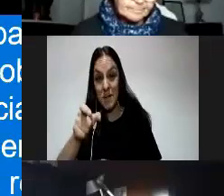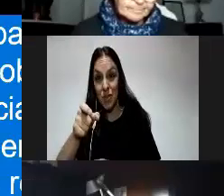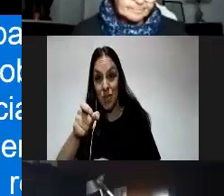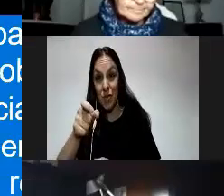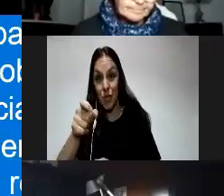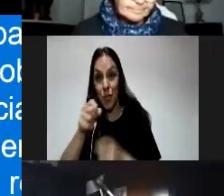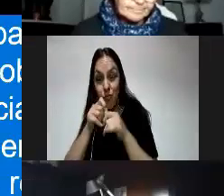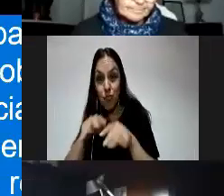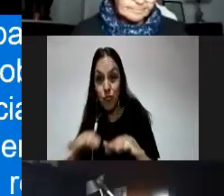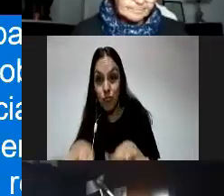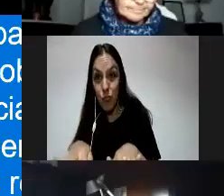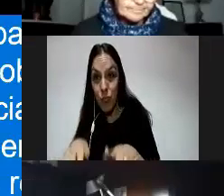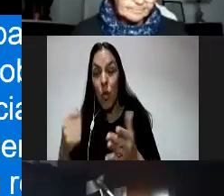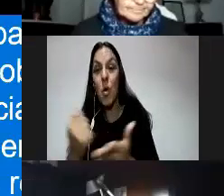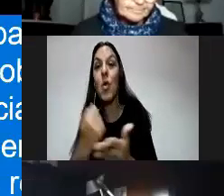derecho,